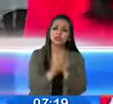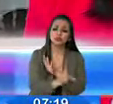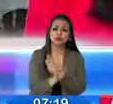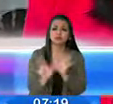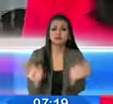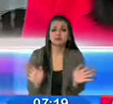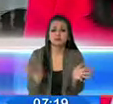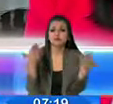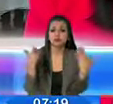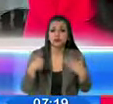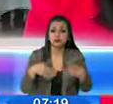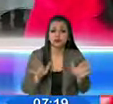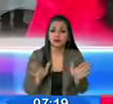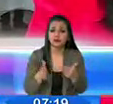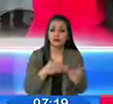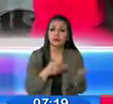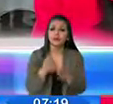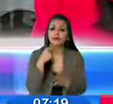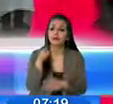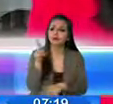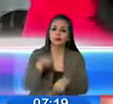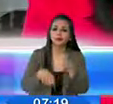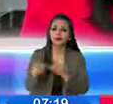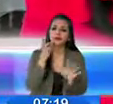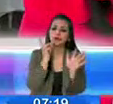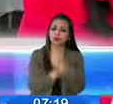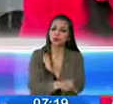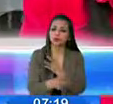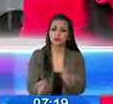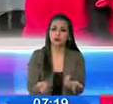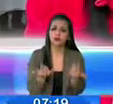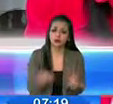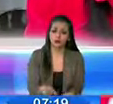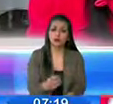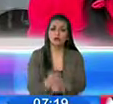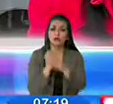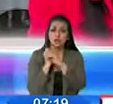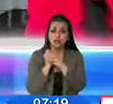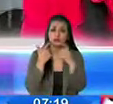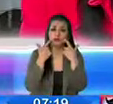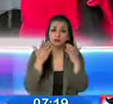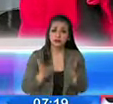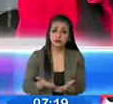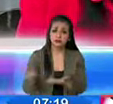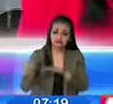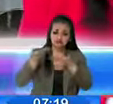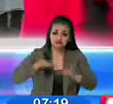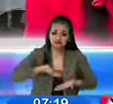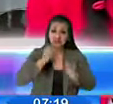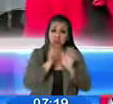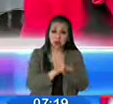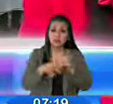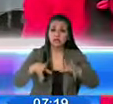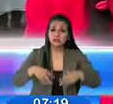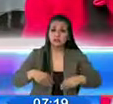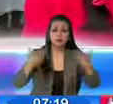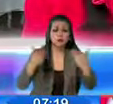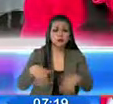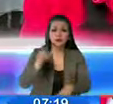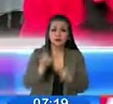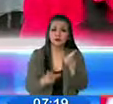sea, yo no puedo decir, usted no puede denunciar. Estamos en la obligación como fiscalía de recibir la denuncia, venga de quien